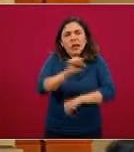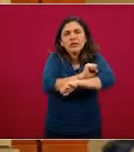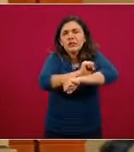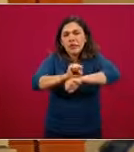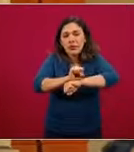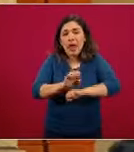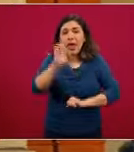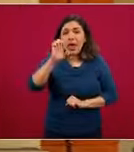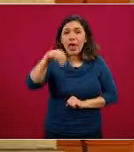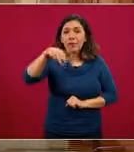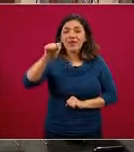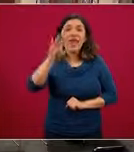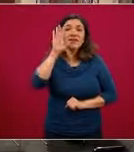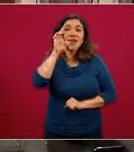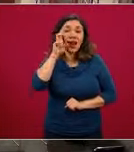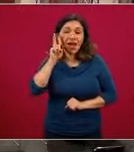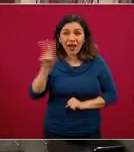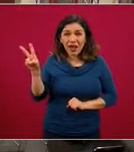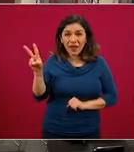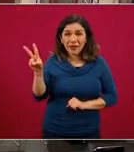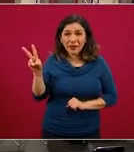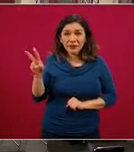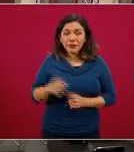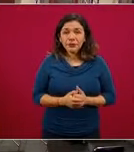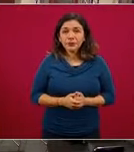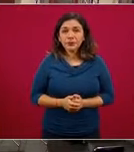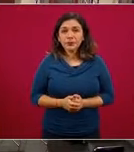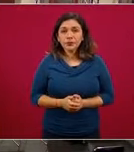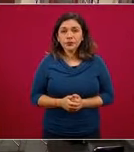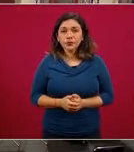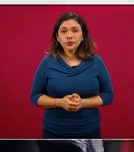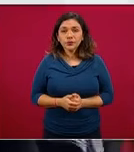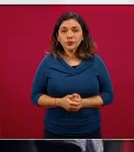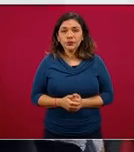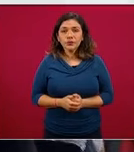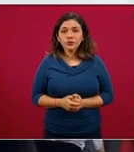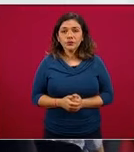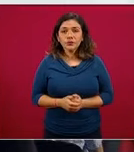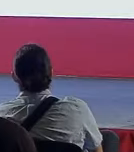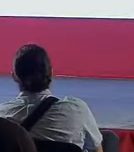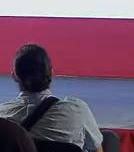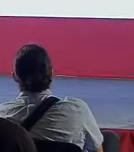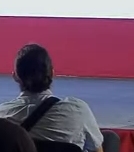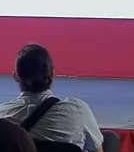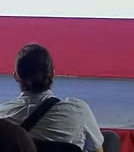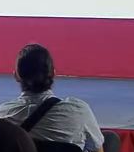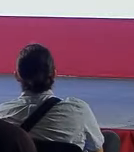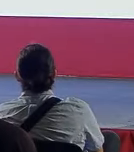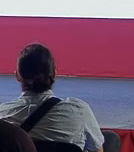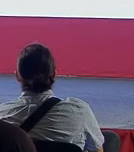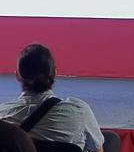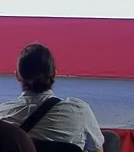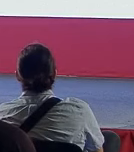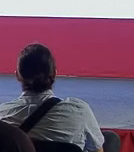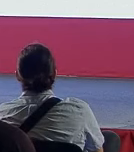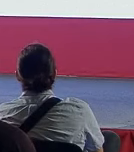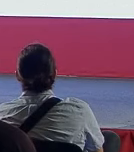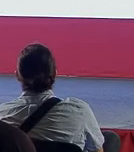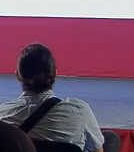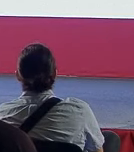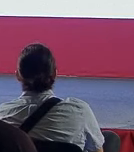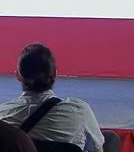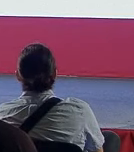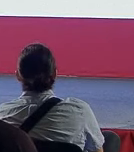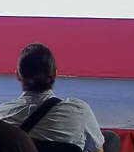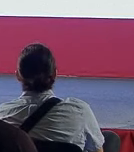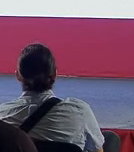un MT en naranjo acá, al lado de una estructura, un establecimiento de salud, un